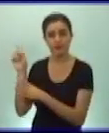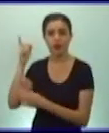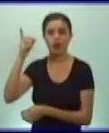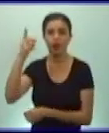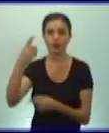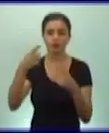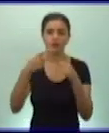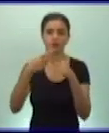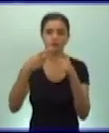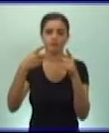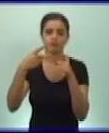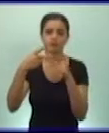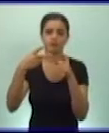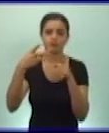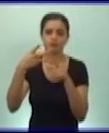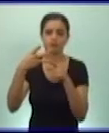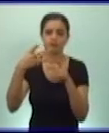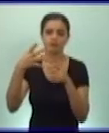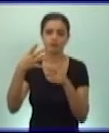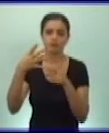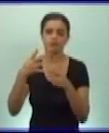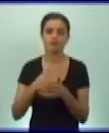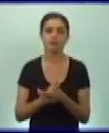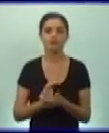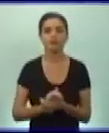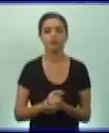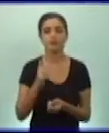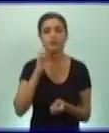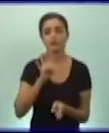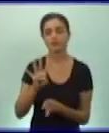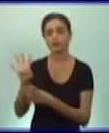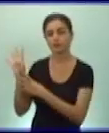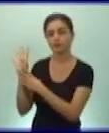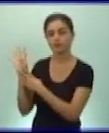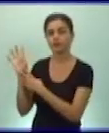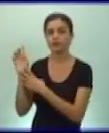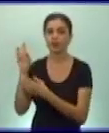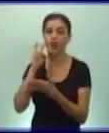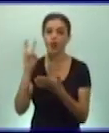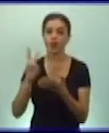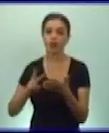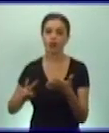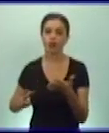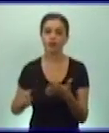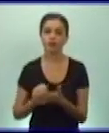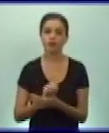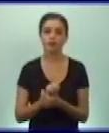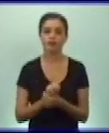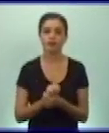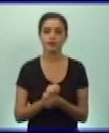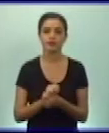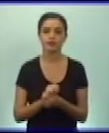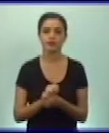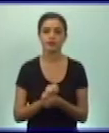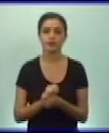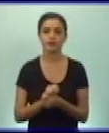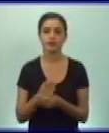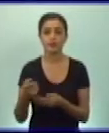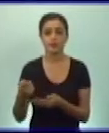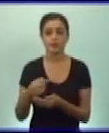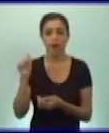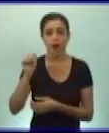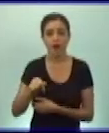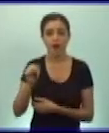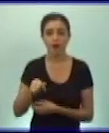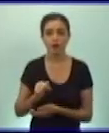durante el embarazo, el parto hospitalario, la campaña de vacunación masiva y más recientemente los